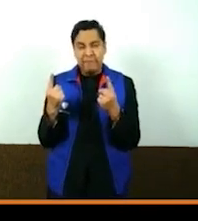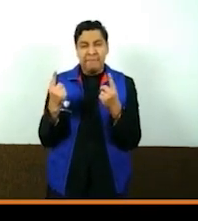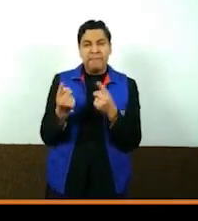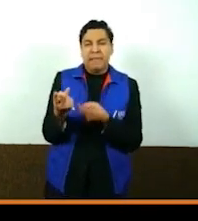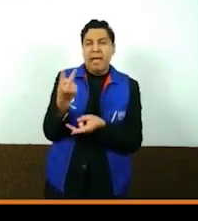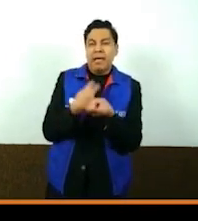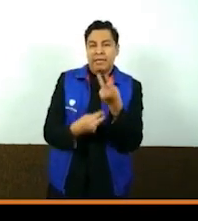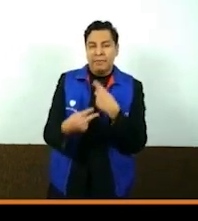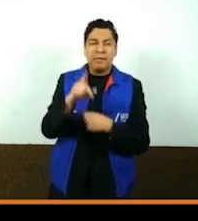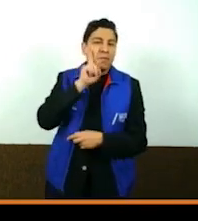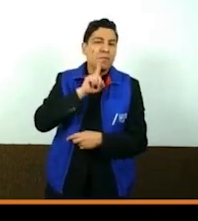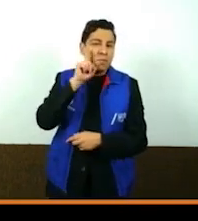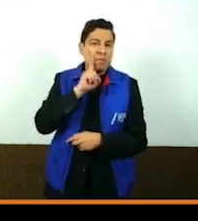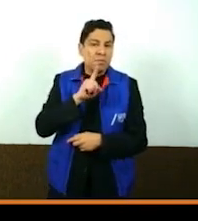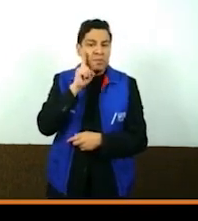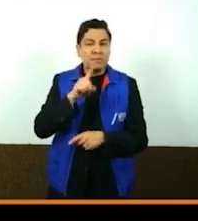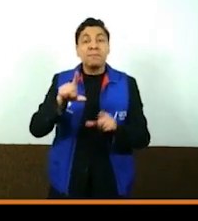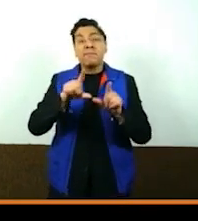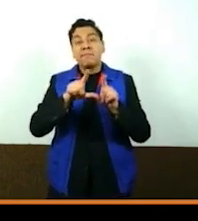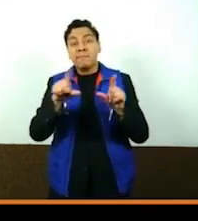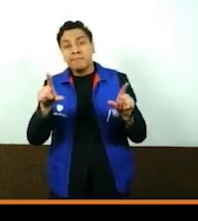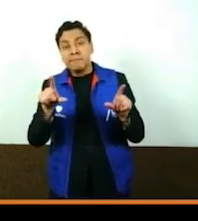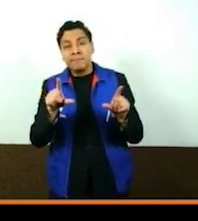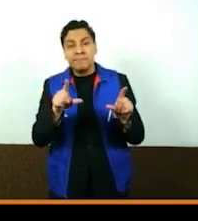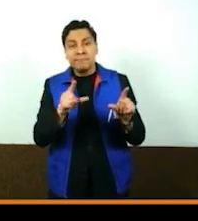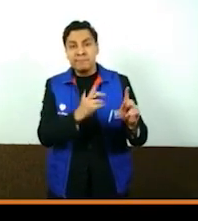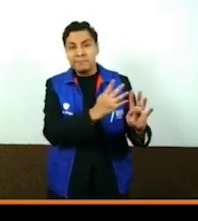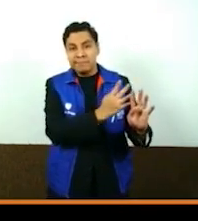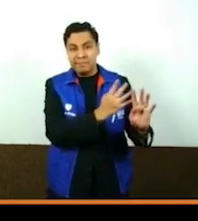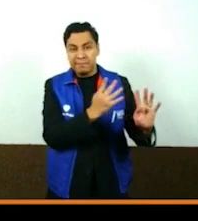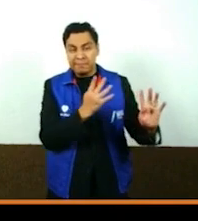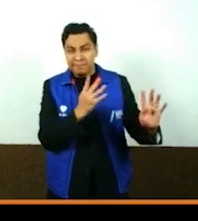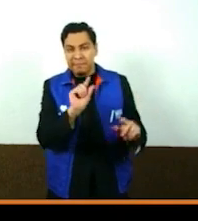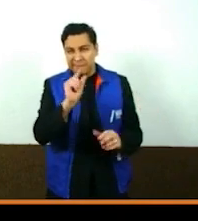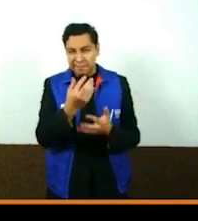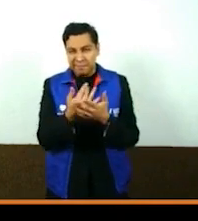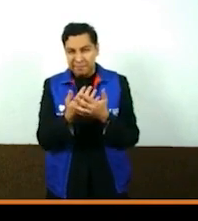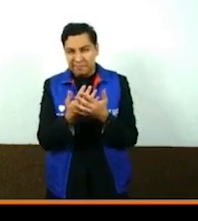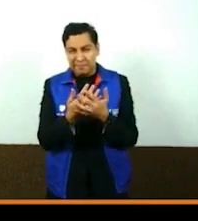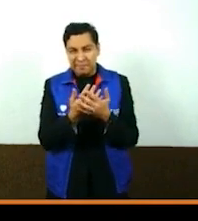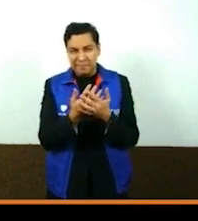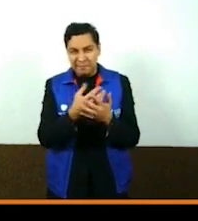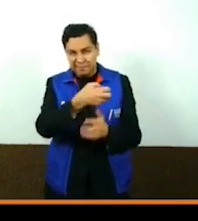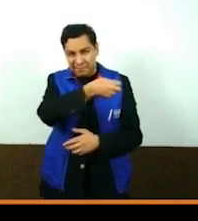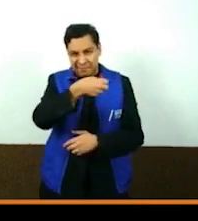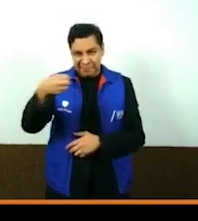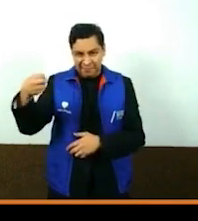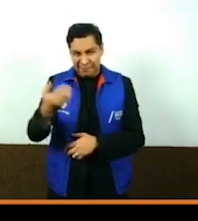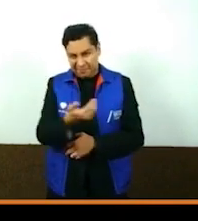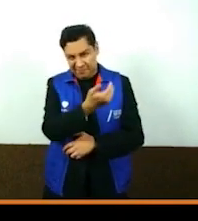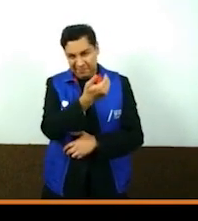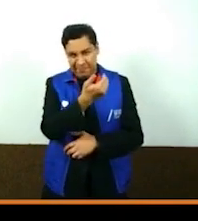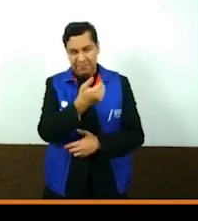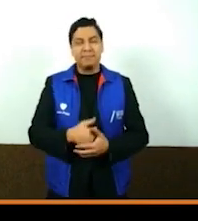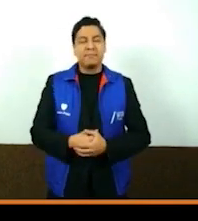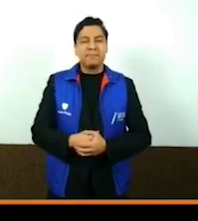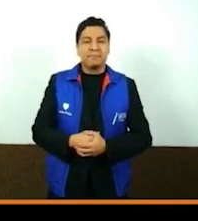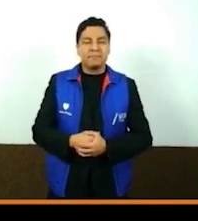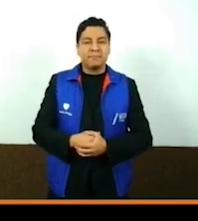consultora. Ya se están poniendo listos, vamos a darle un momento. Ahí viene ya.